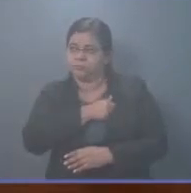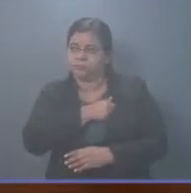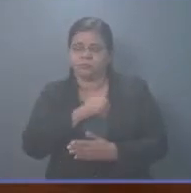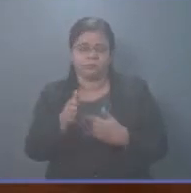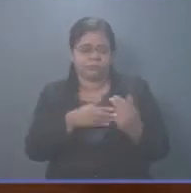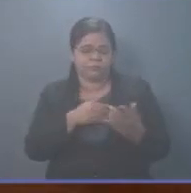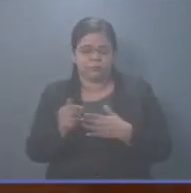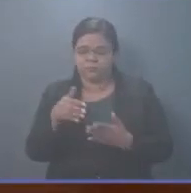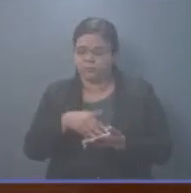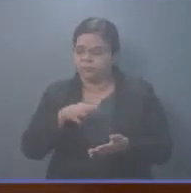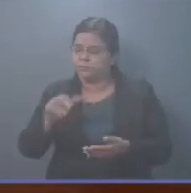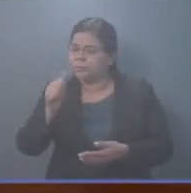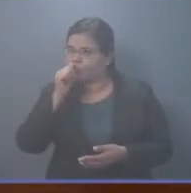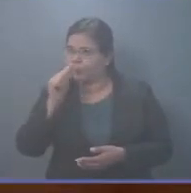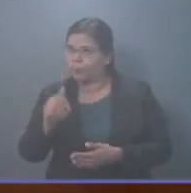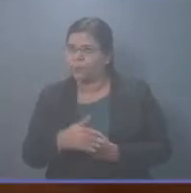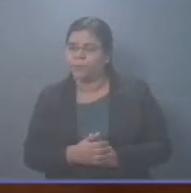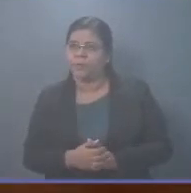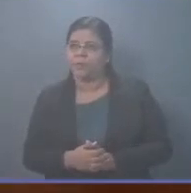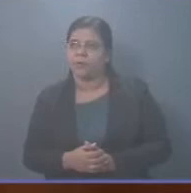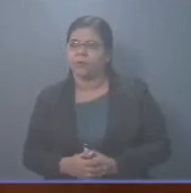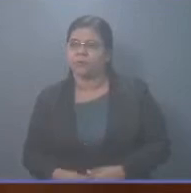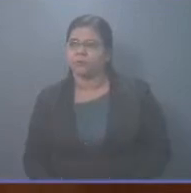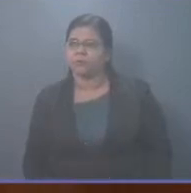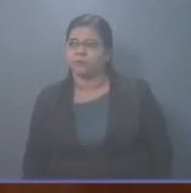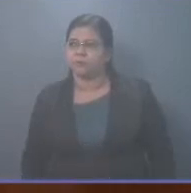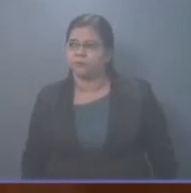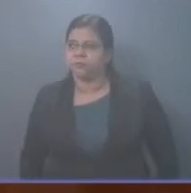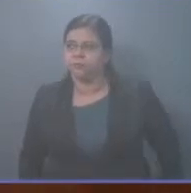privadas, presidente. Ok. Bueno,